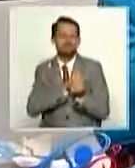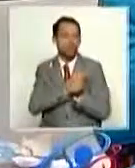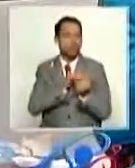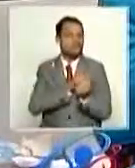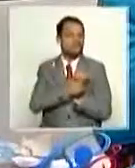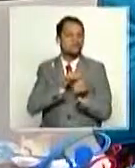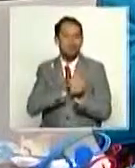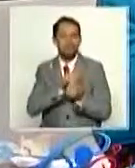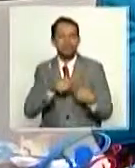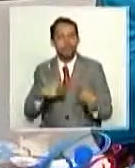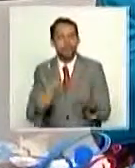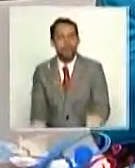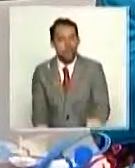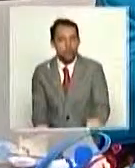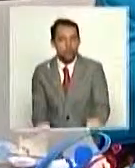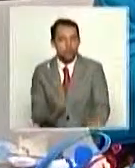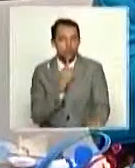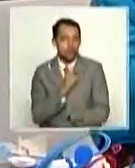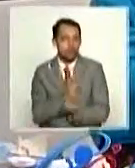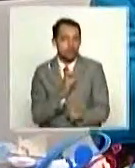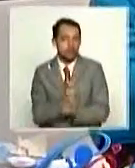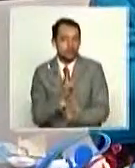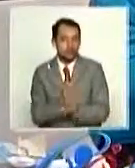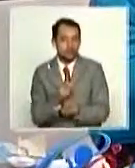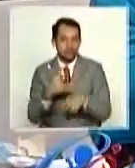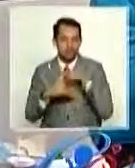y exclusivamente con los